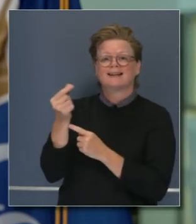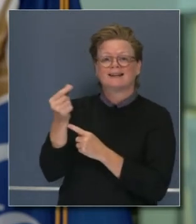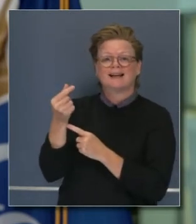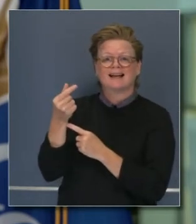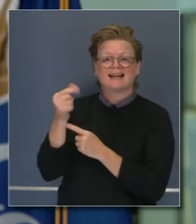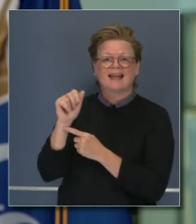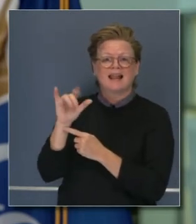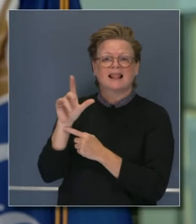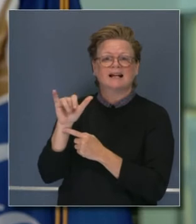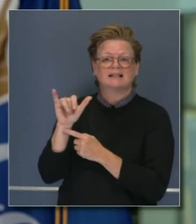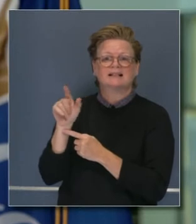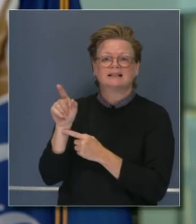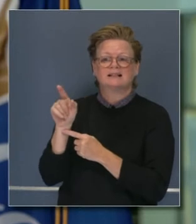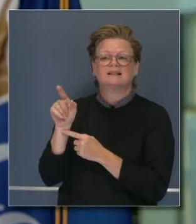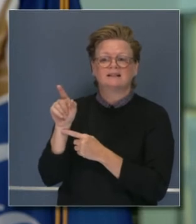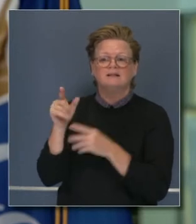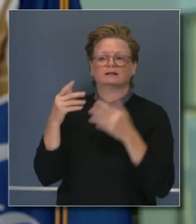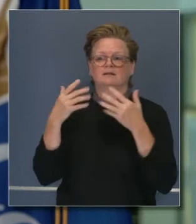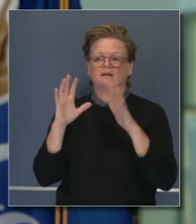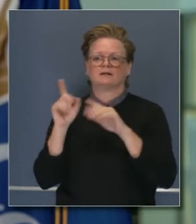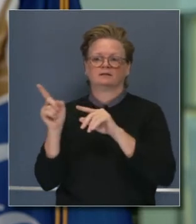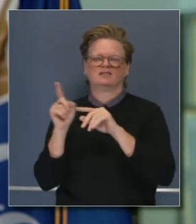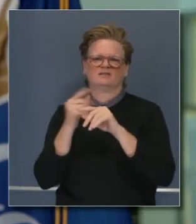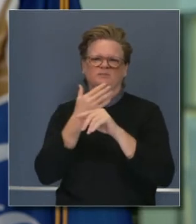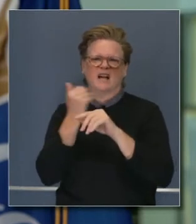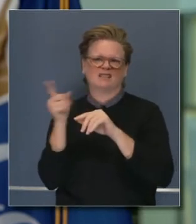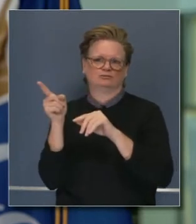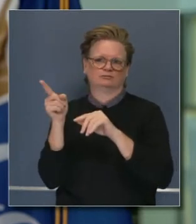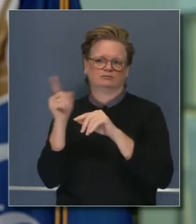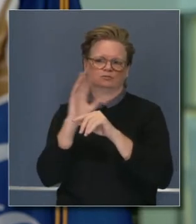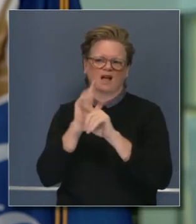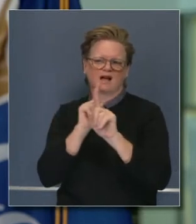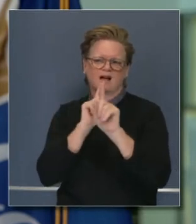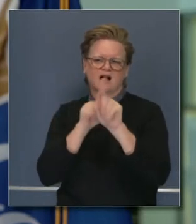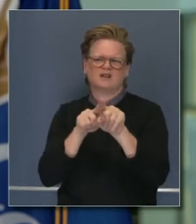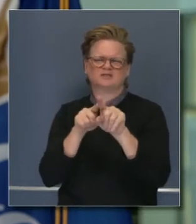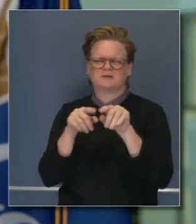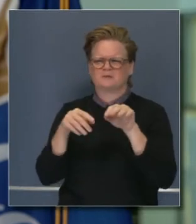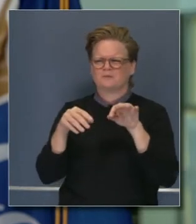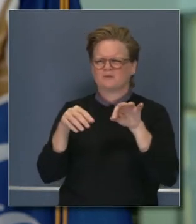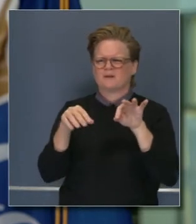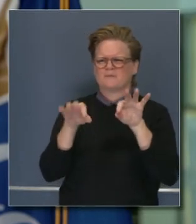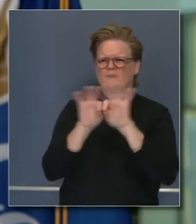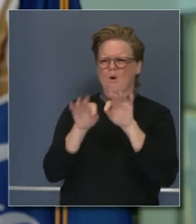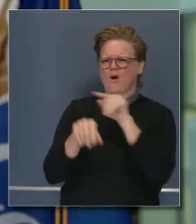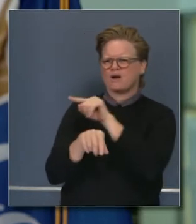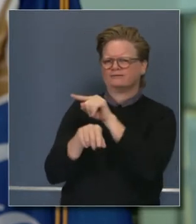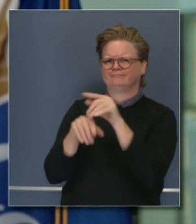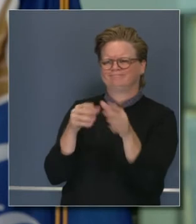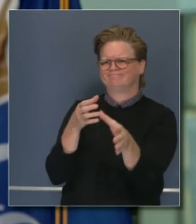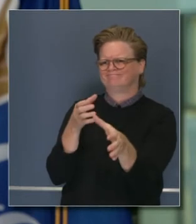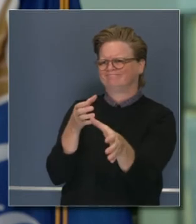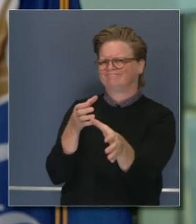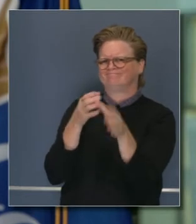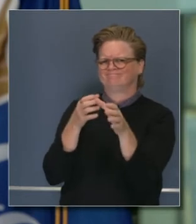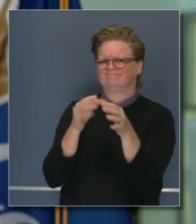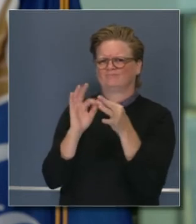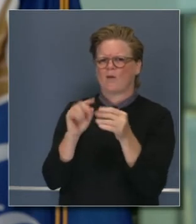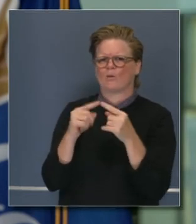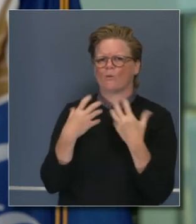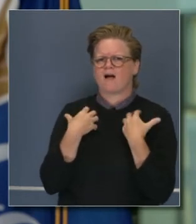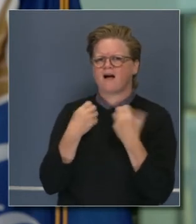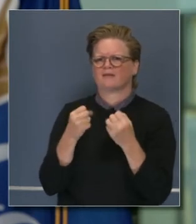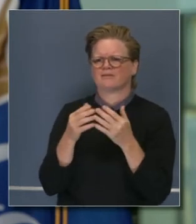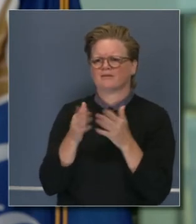pie. Y le voy a permitir a él que conteste esa pregunta desde la perspectiva de salubridad. Es precisamente la dinámica de